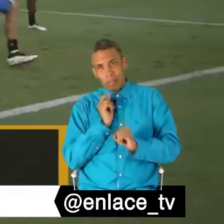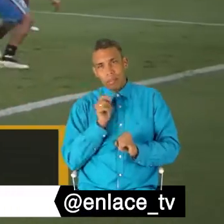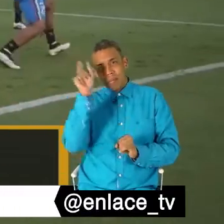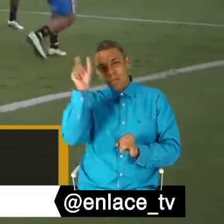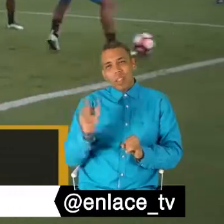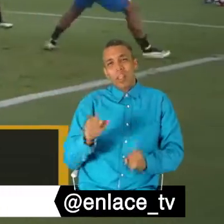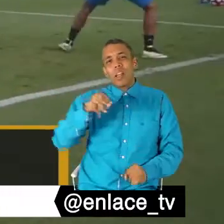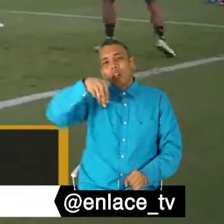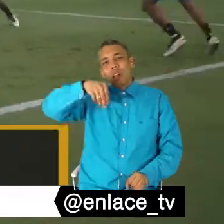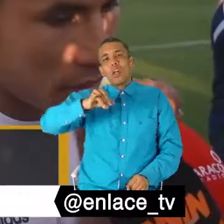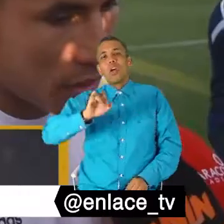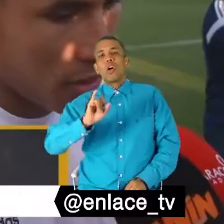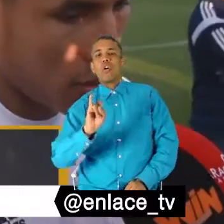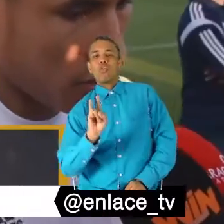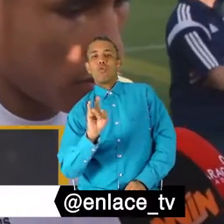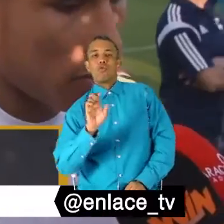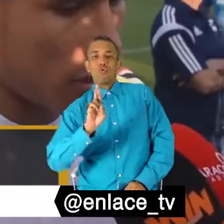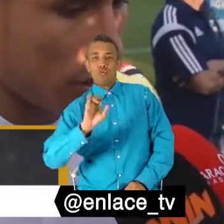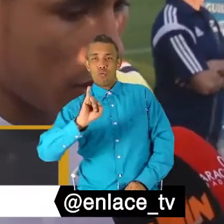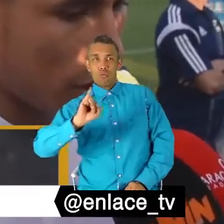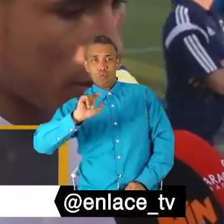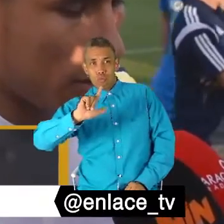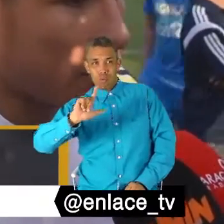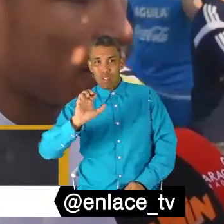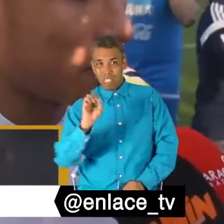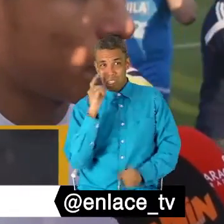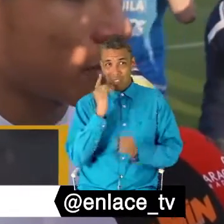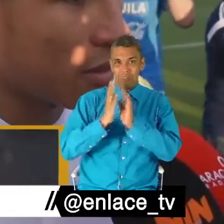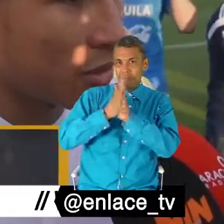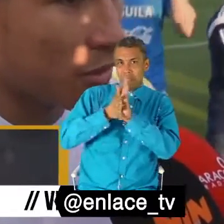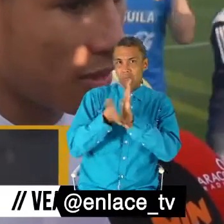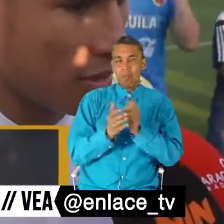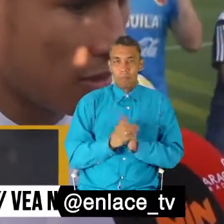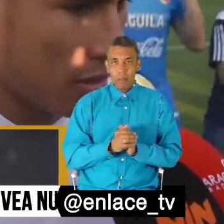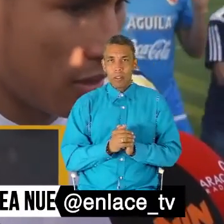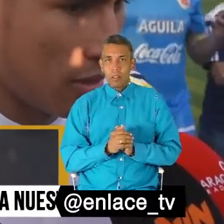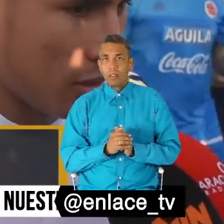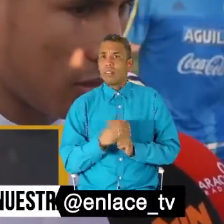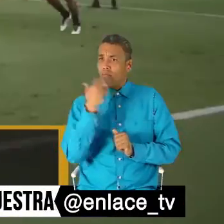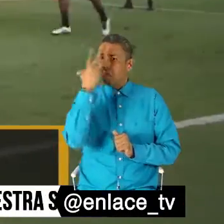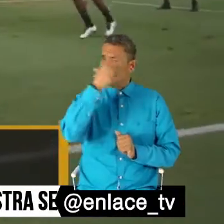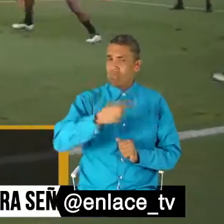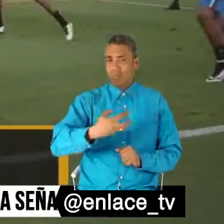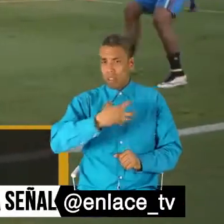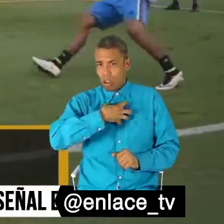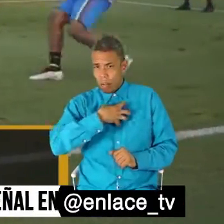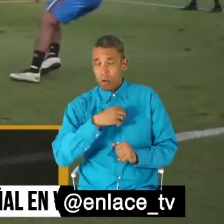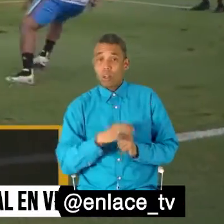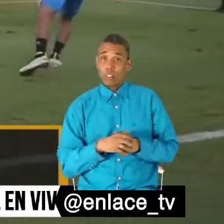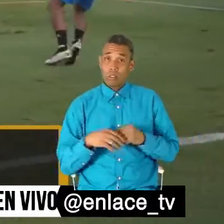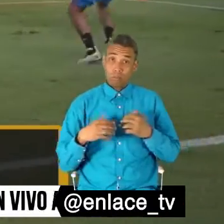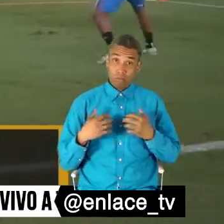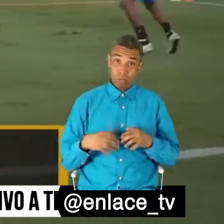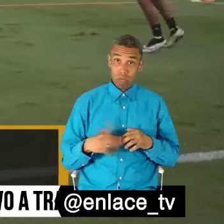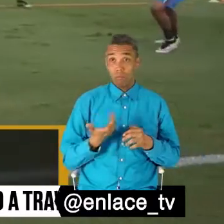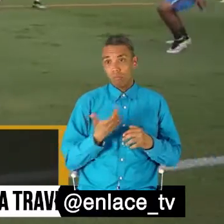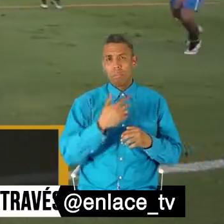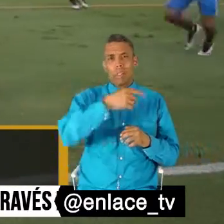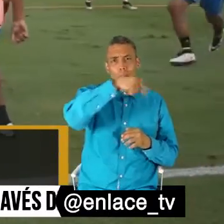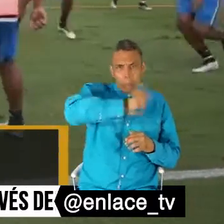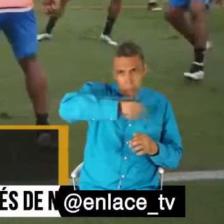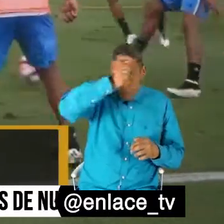habló del campeonato. Sí, obviamente yo creo que la competitividad es muy importante, es bonita, saber que hay jugadores que pueden pelear un